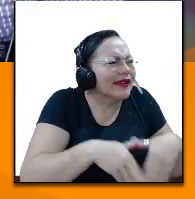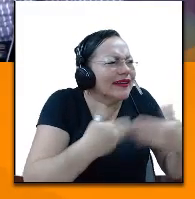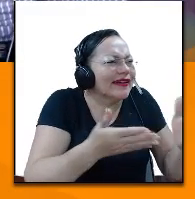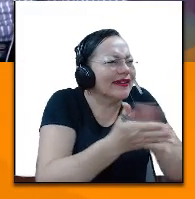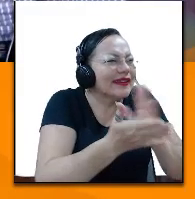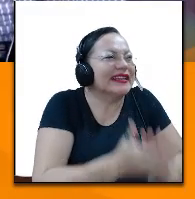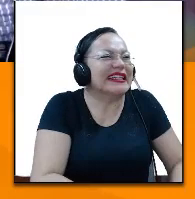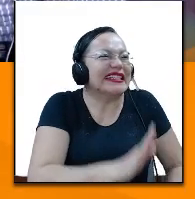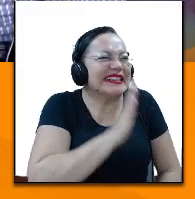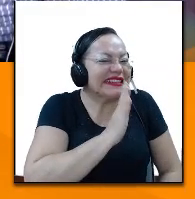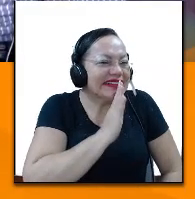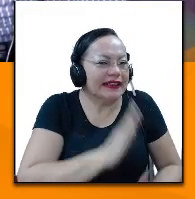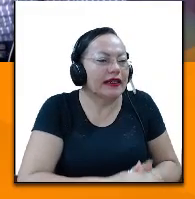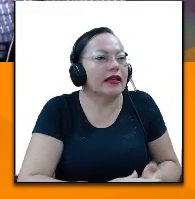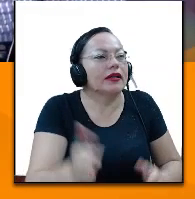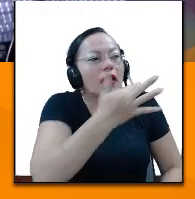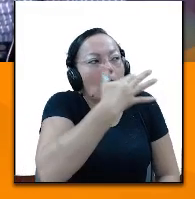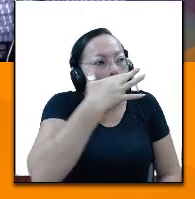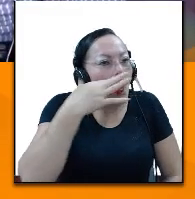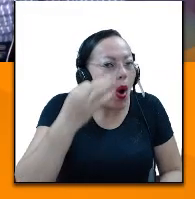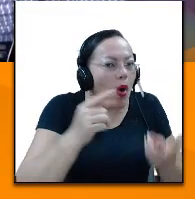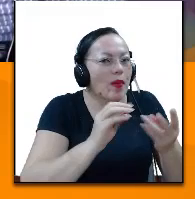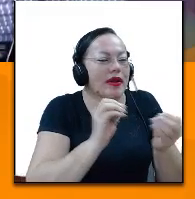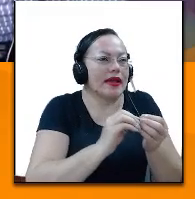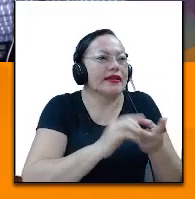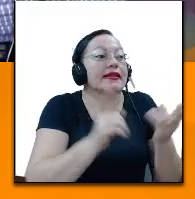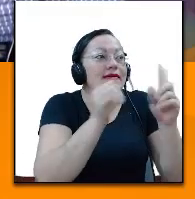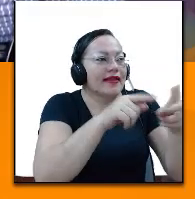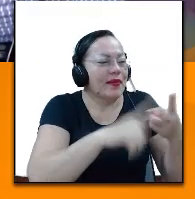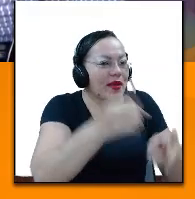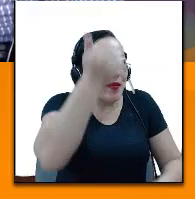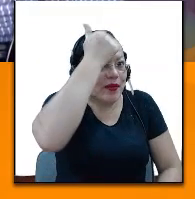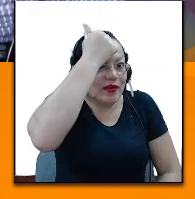los chicos como para los mismos profesores, porque